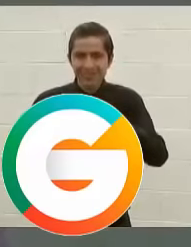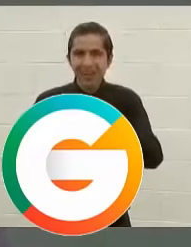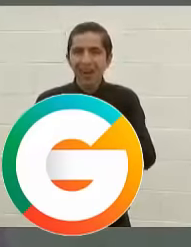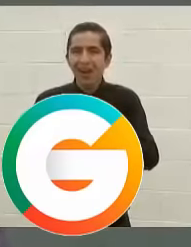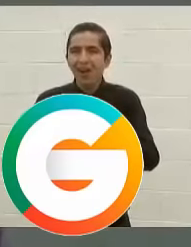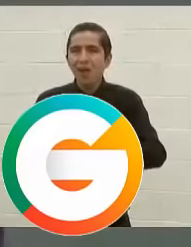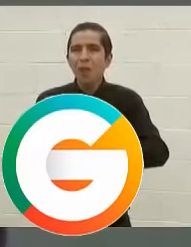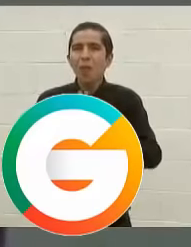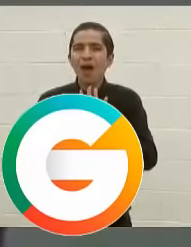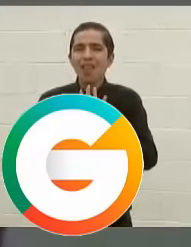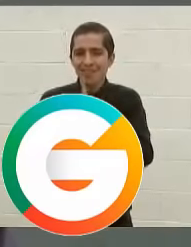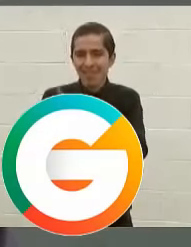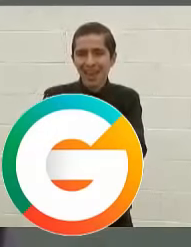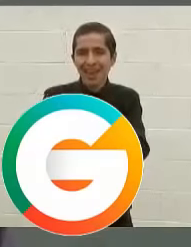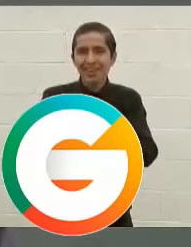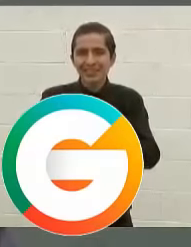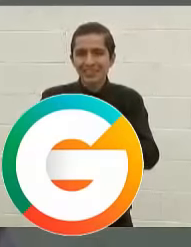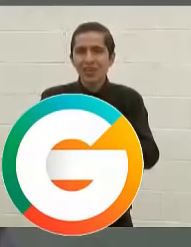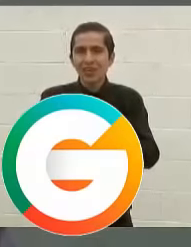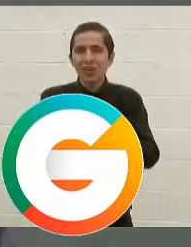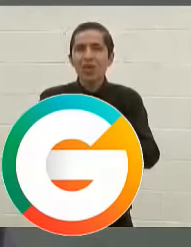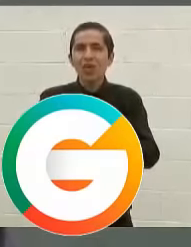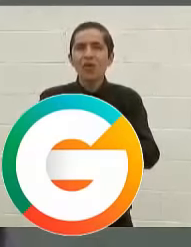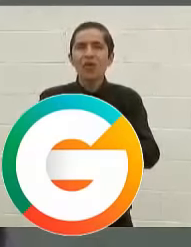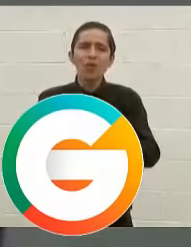se encontraron chalecos